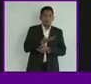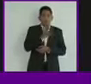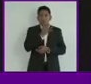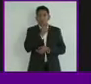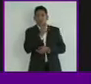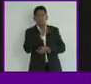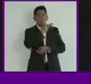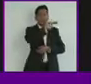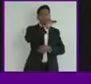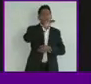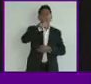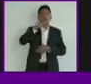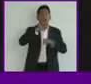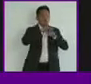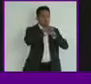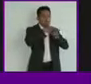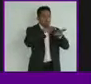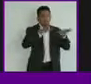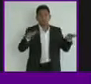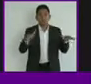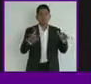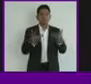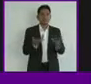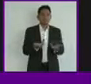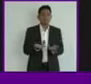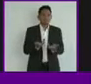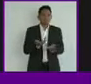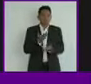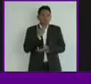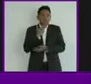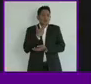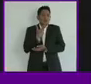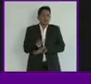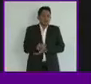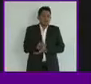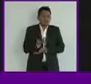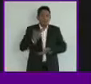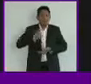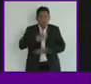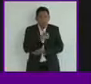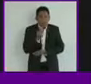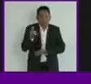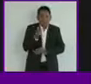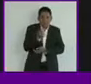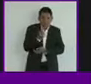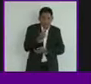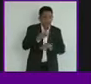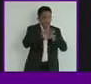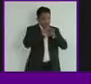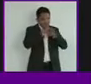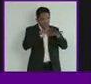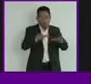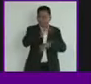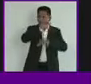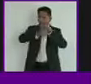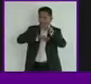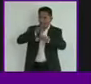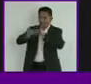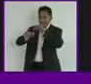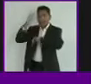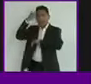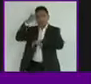que llegar, no va a pasar nada, ¿saben? Entonces necesitamos la difusión correspondiente de los programas que haya de apoyo, de los cursos que haya de